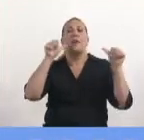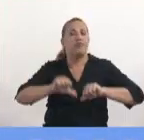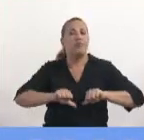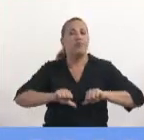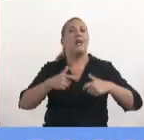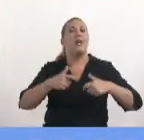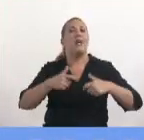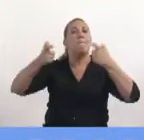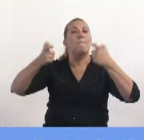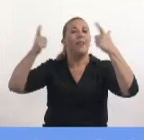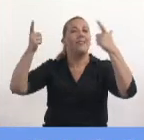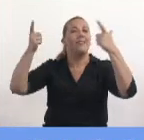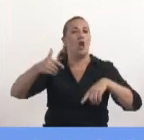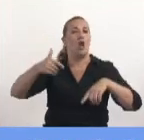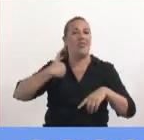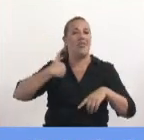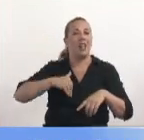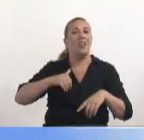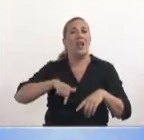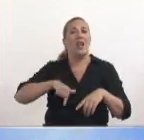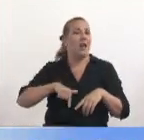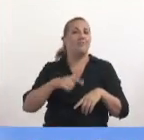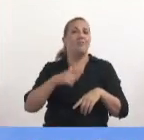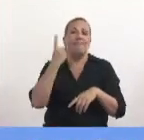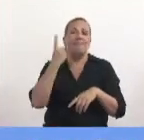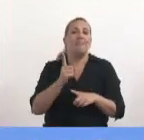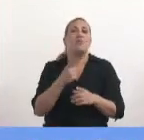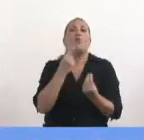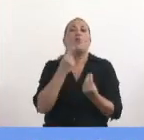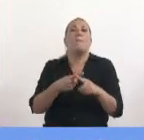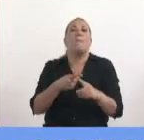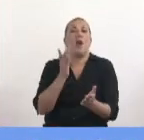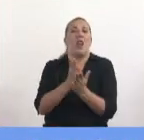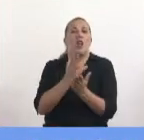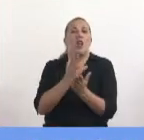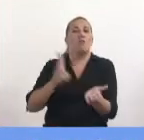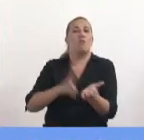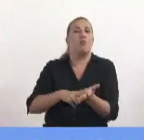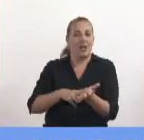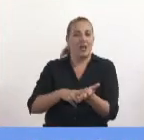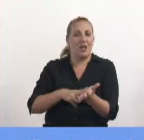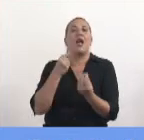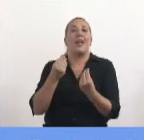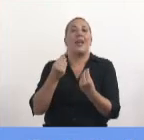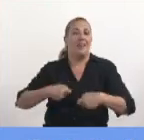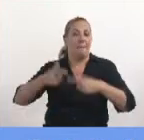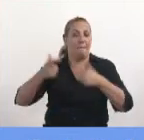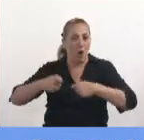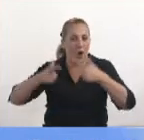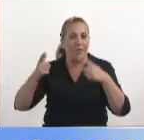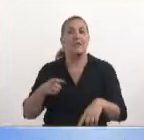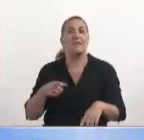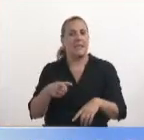Argentina. Claramente uno de los derechos tributarios que es de potestad federal son las exportaciones. Bueno, se